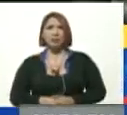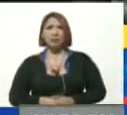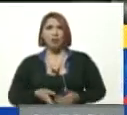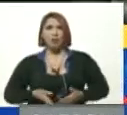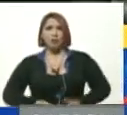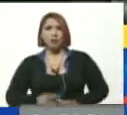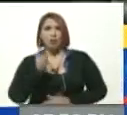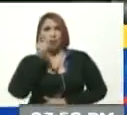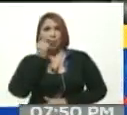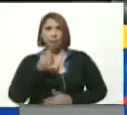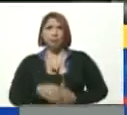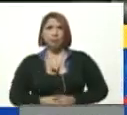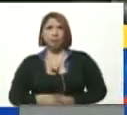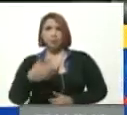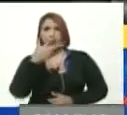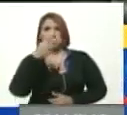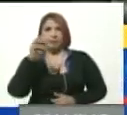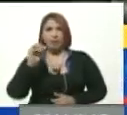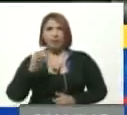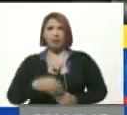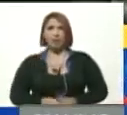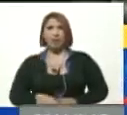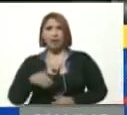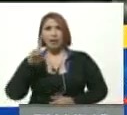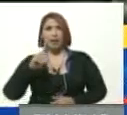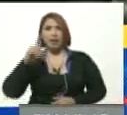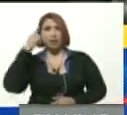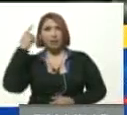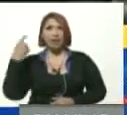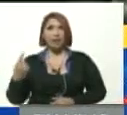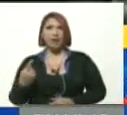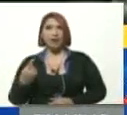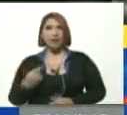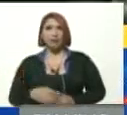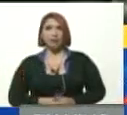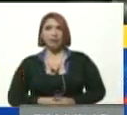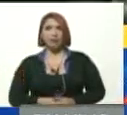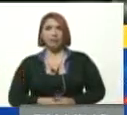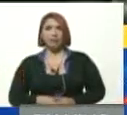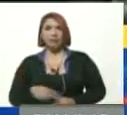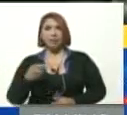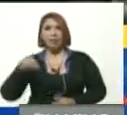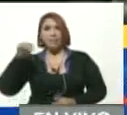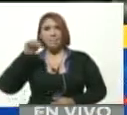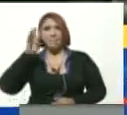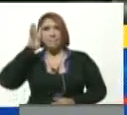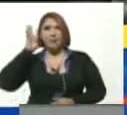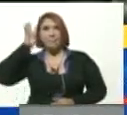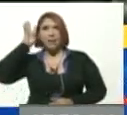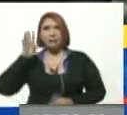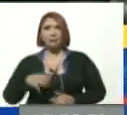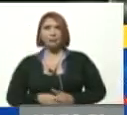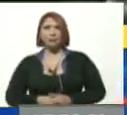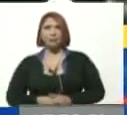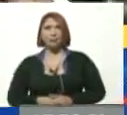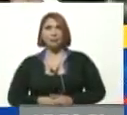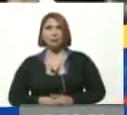Ernesto de 30, Diva, 30 y pico, Mervin Maldonado, Mervin Bienonado lo llaman